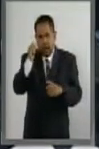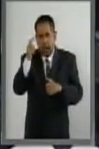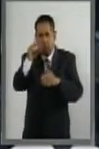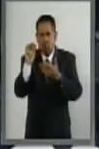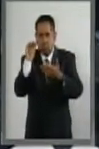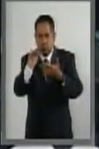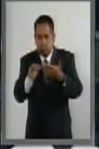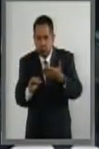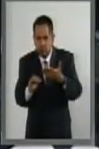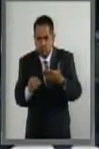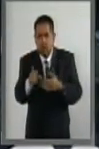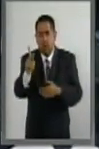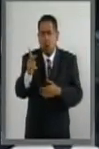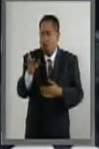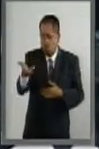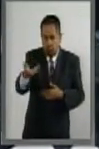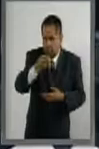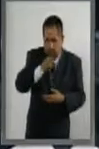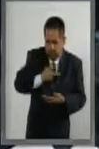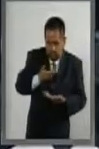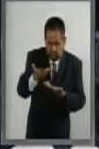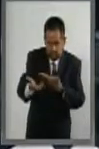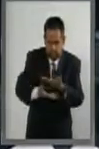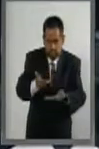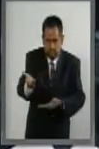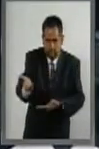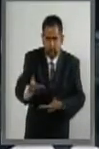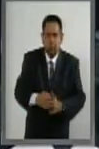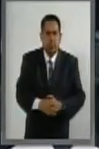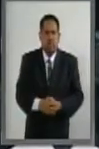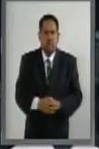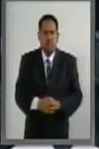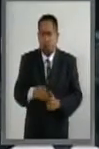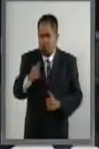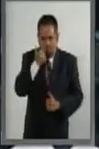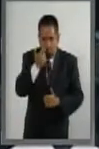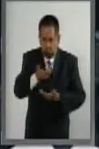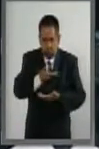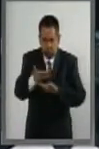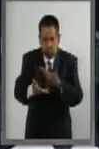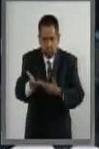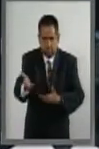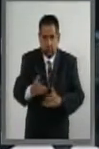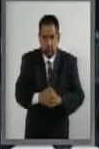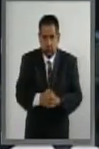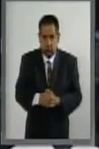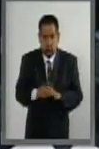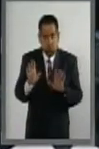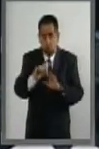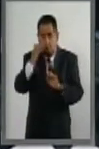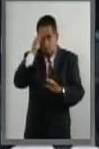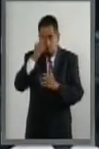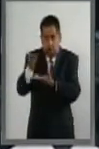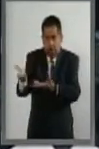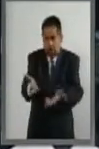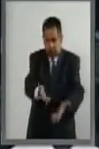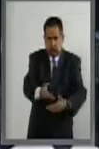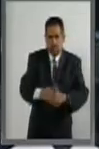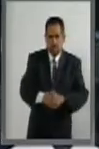apunte. Pero como usted indique, senadora Dolores Padierna, como usted quiera. Si no conocía del acuerdo,